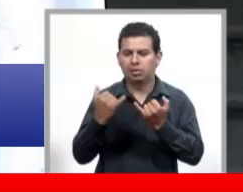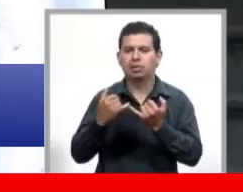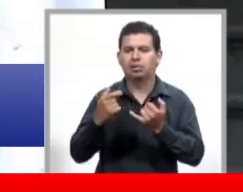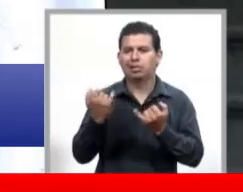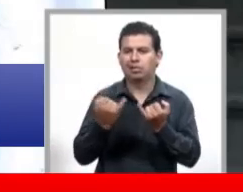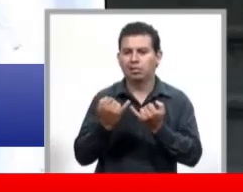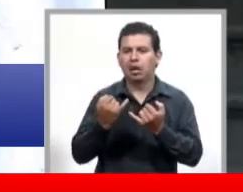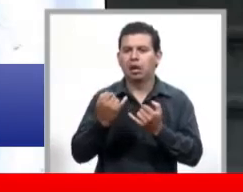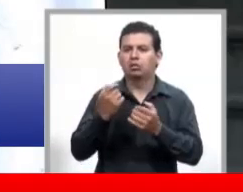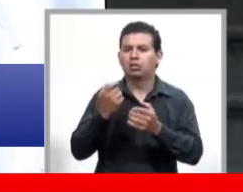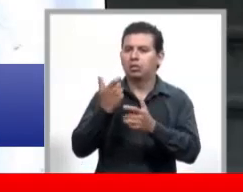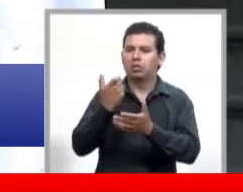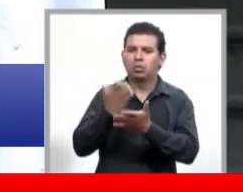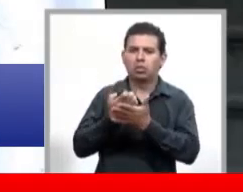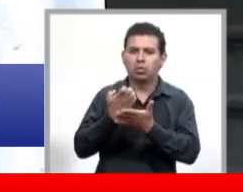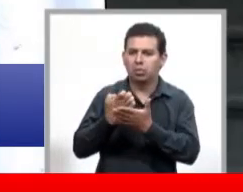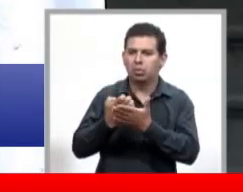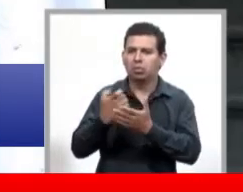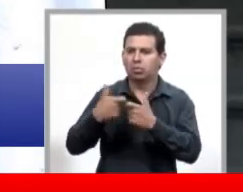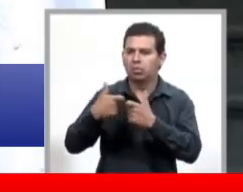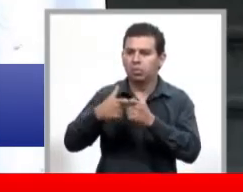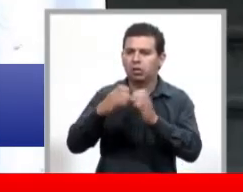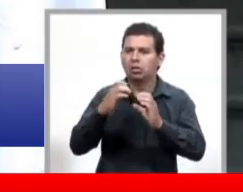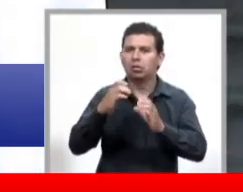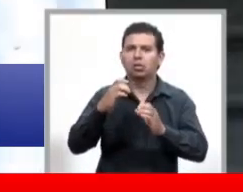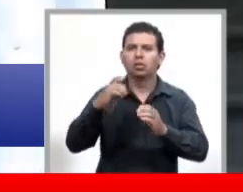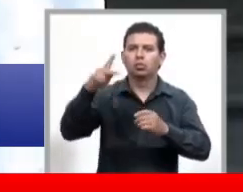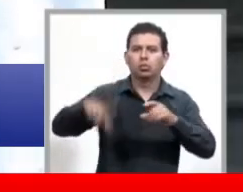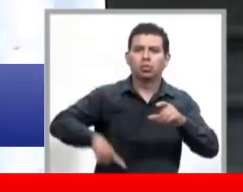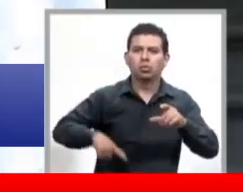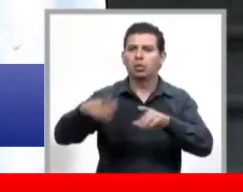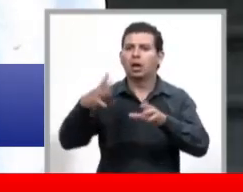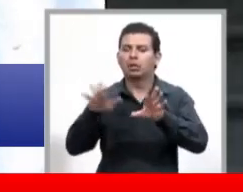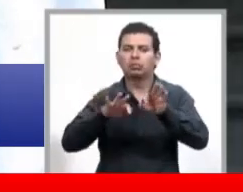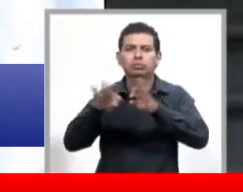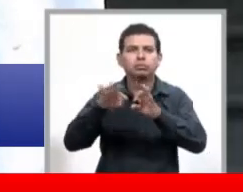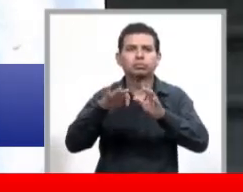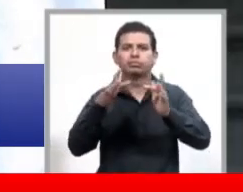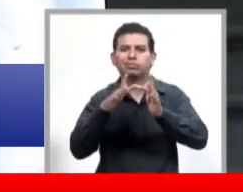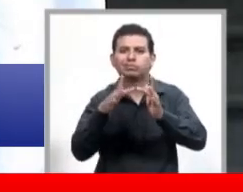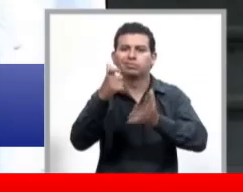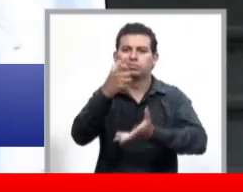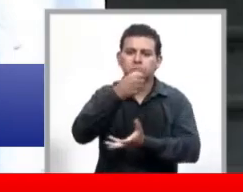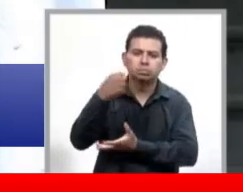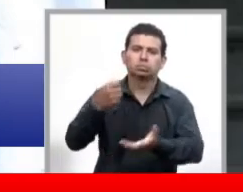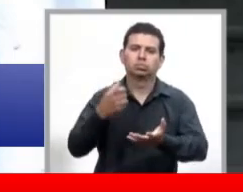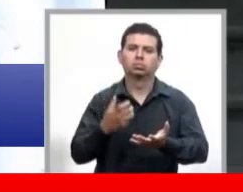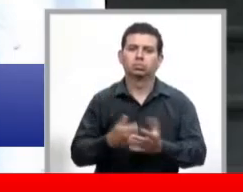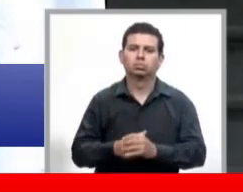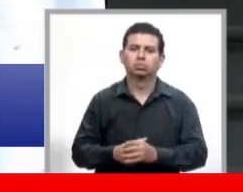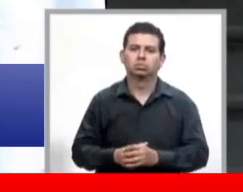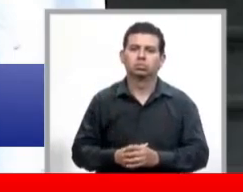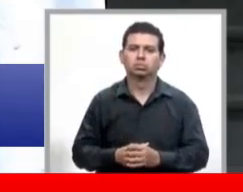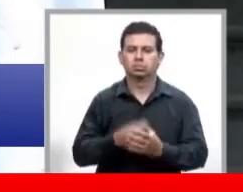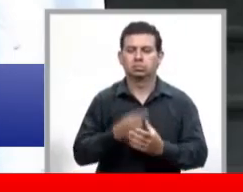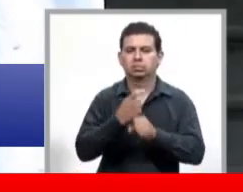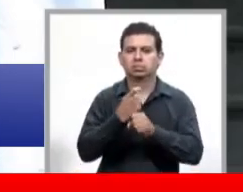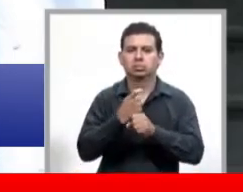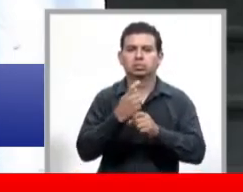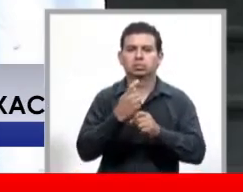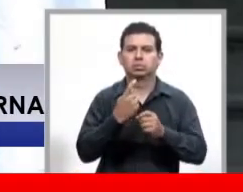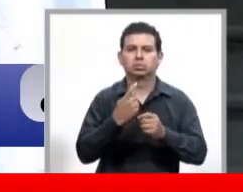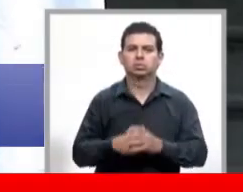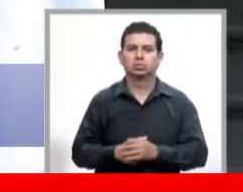en lo económico que considera oportunas. Mi gobierno está planteando dos fases. La primera es el acompañamiento en